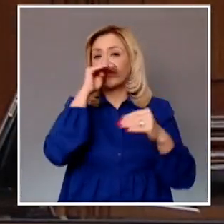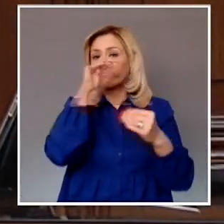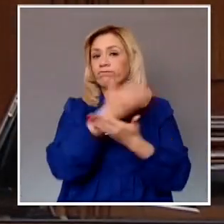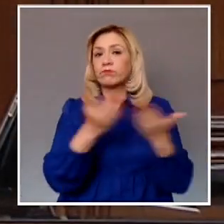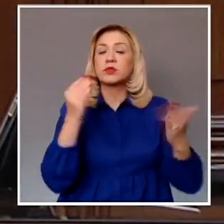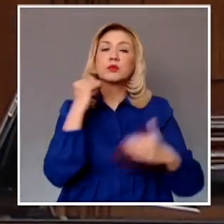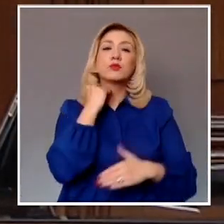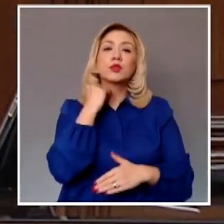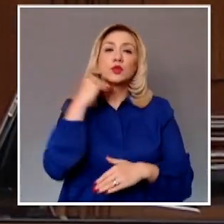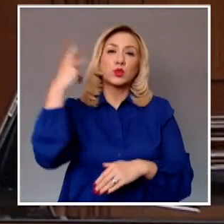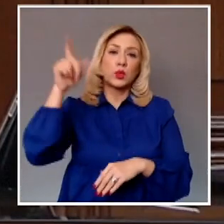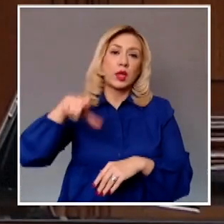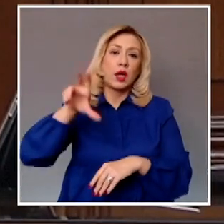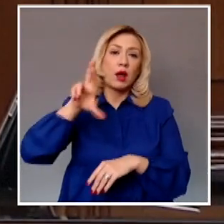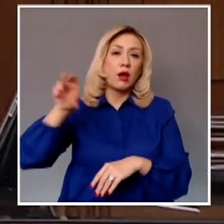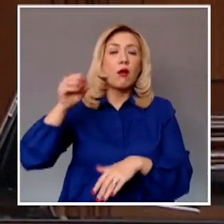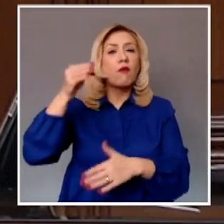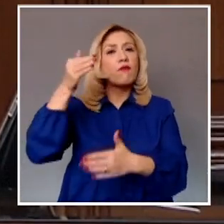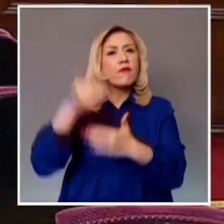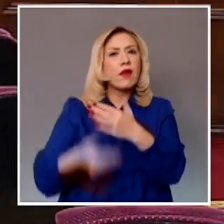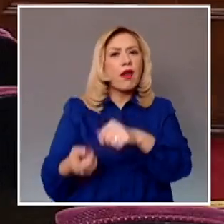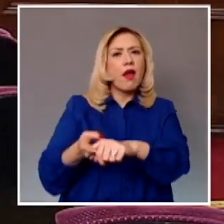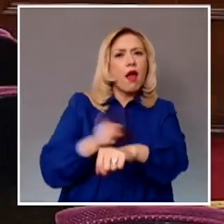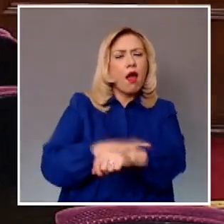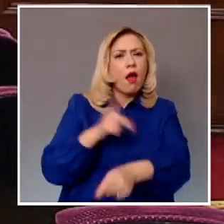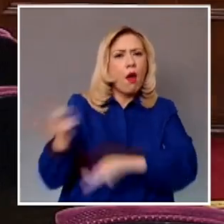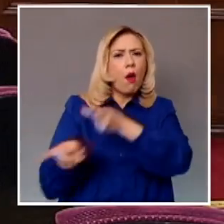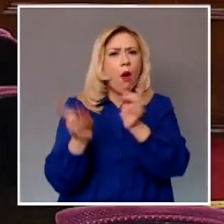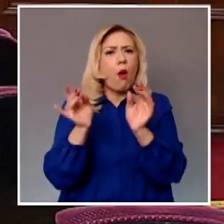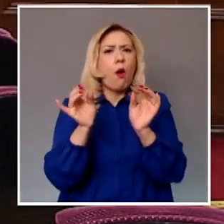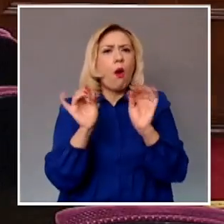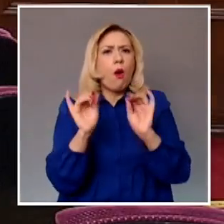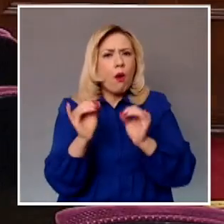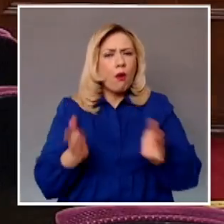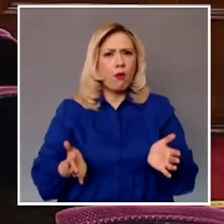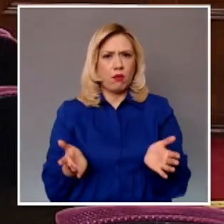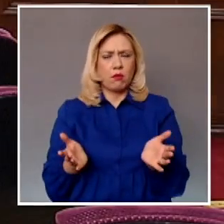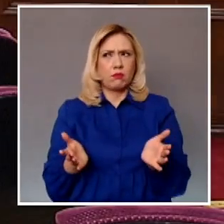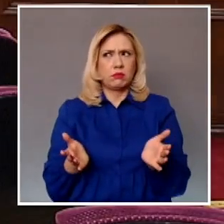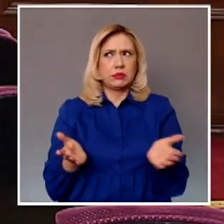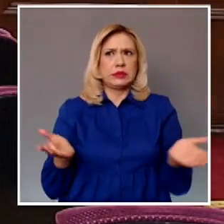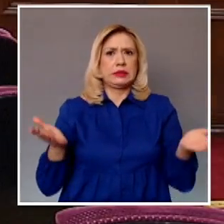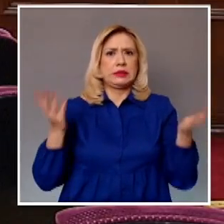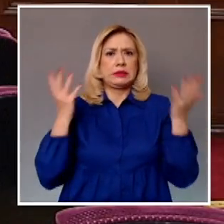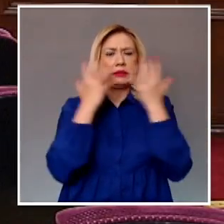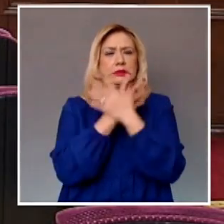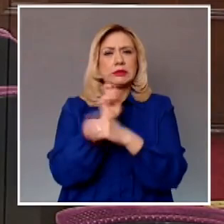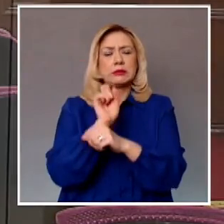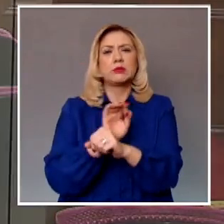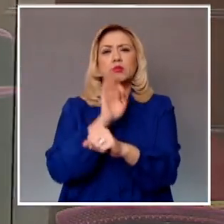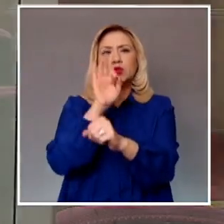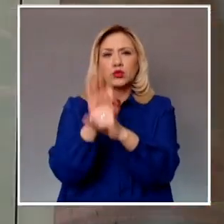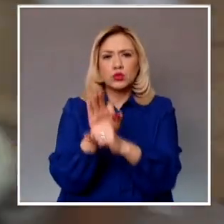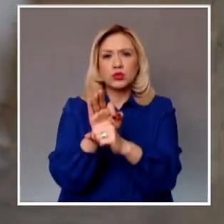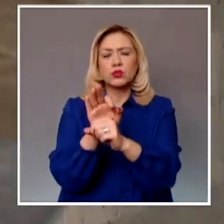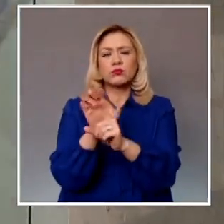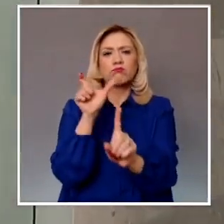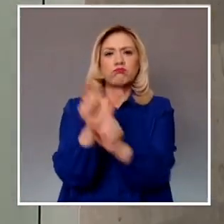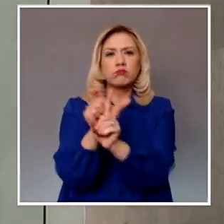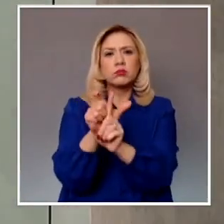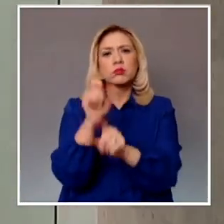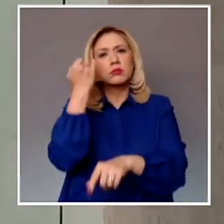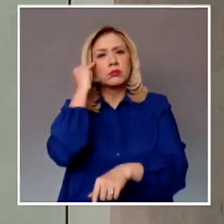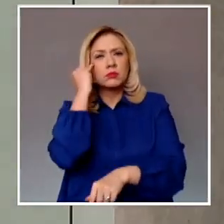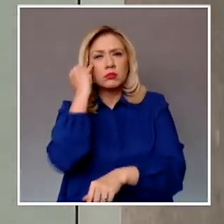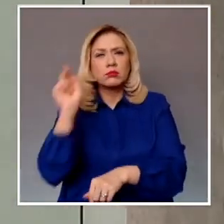previa. Dichas disposiciones contenían previsiones relativas a la protección y defensa de personas indígenas y con